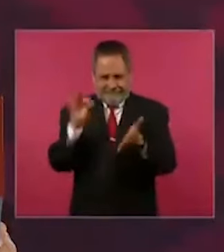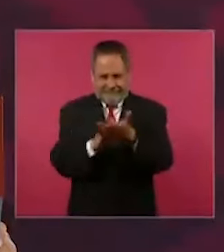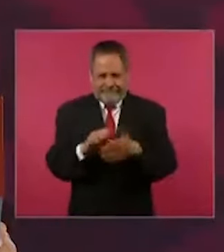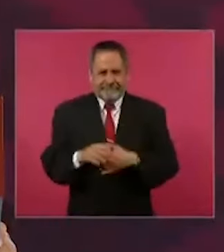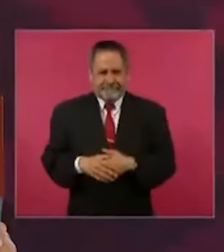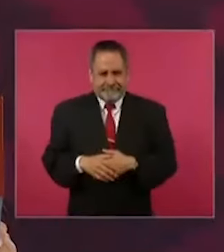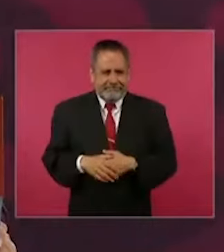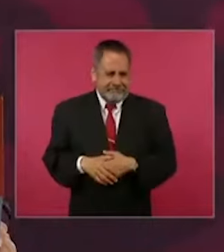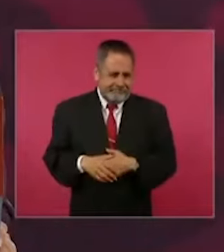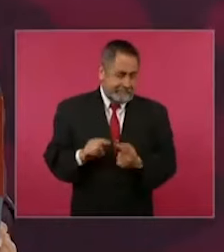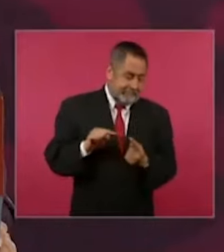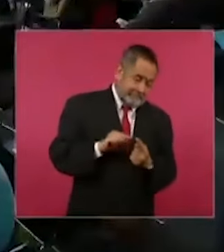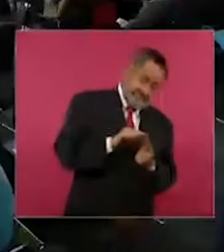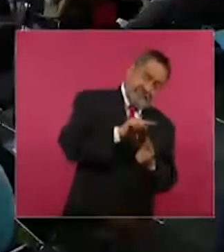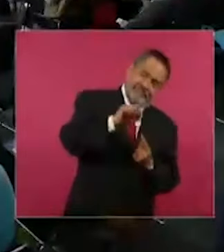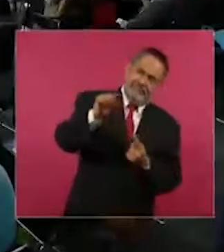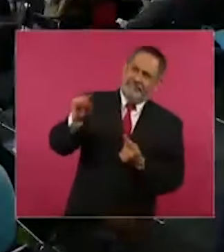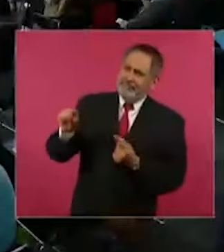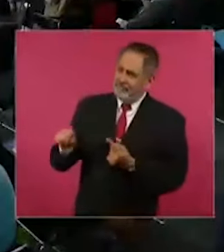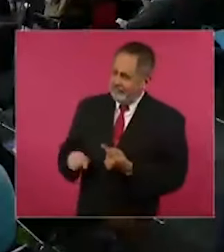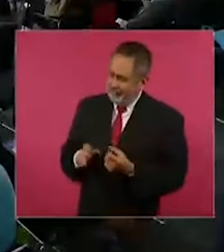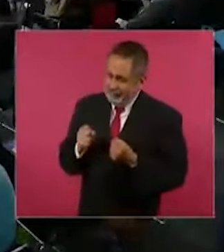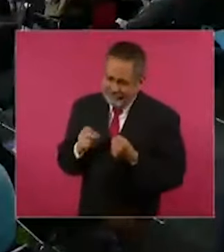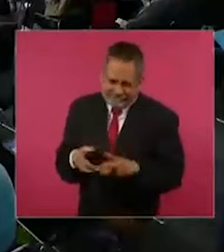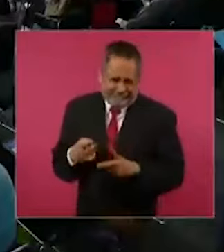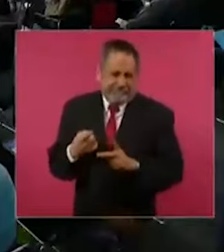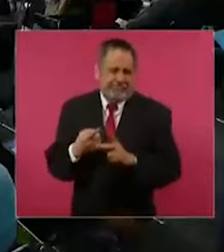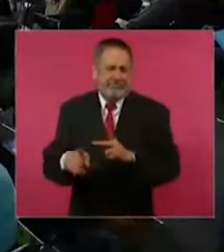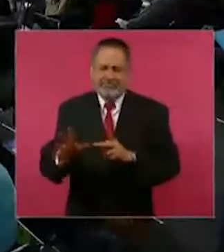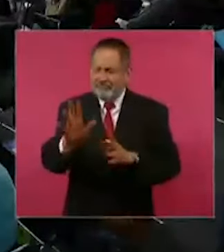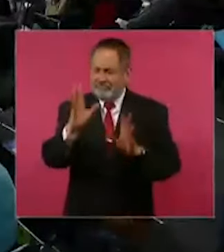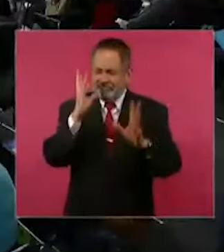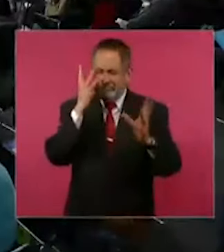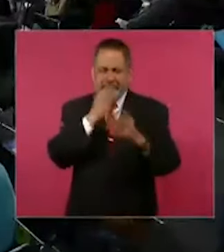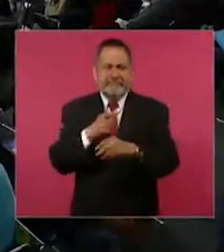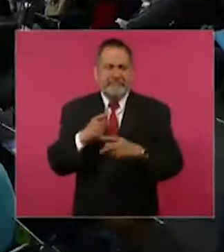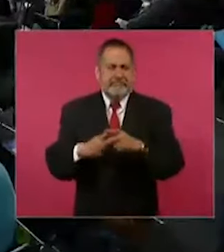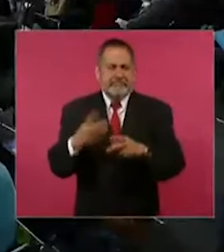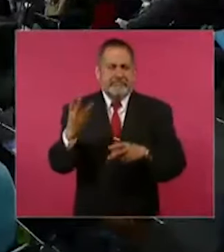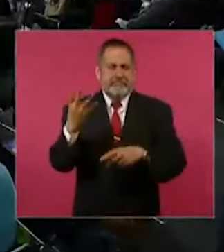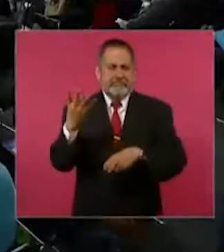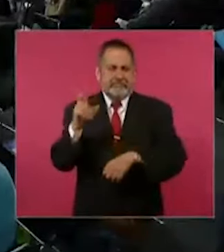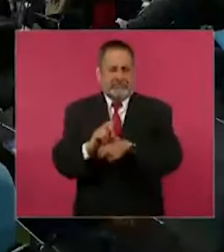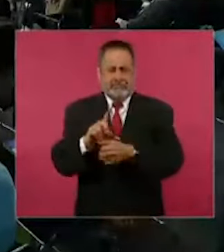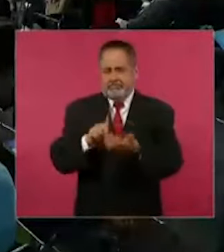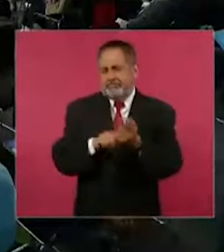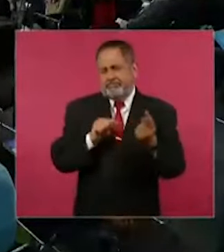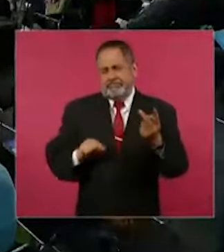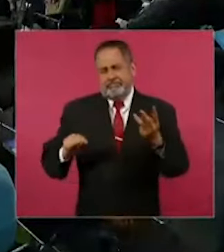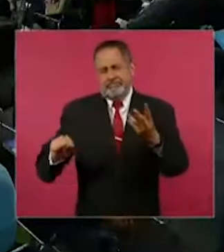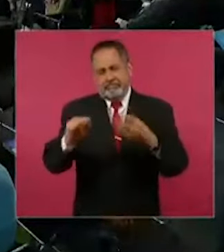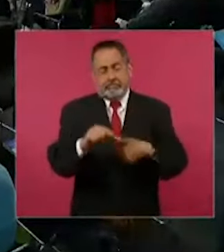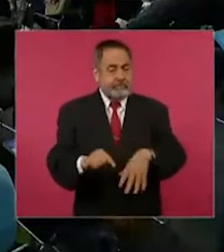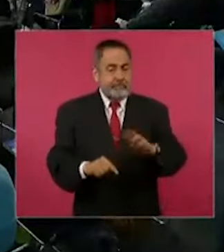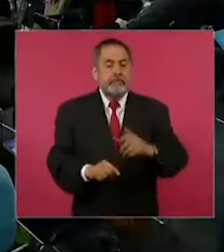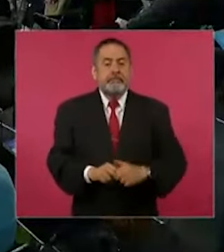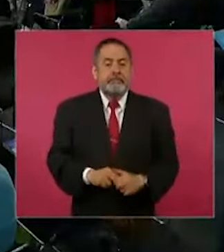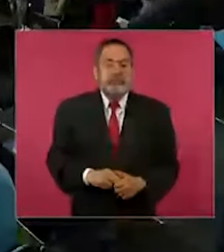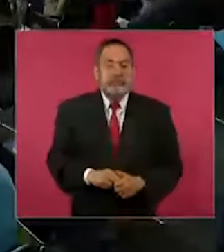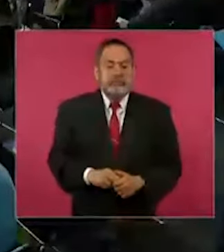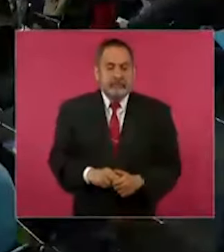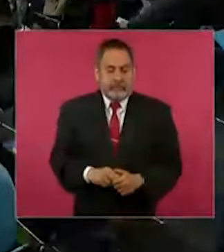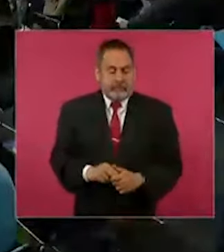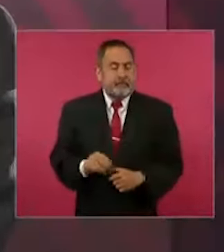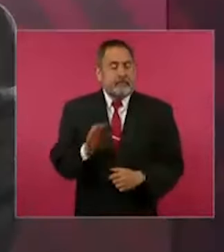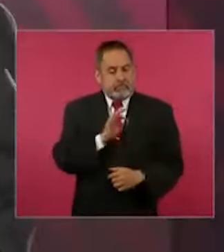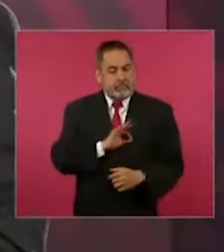presidente no descarta reunirse con ella fuera de la ciudad de México y eh muchos temas y que lanzaban a la al aire temas que